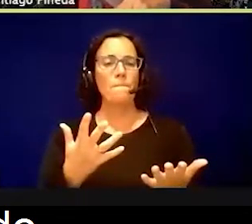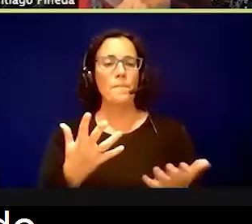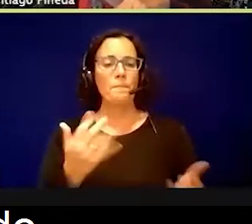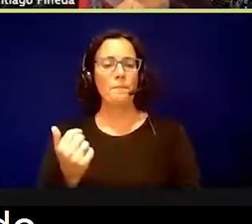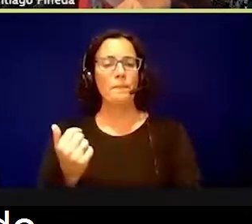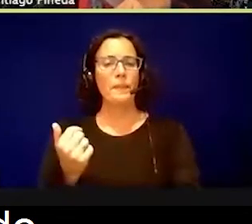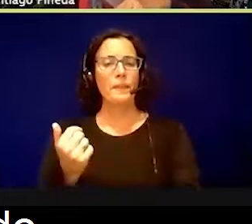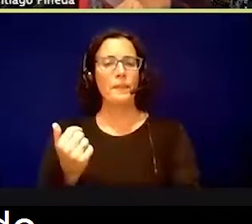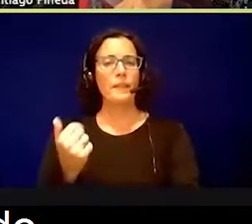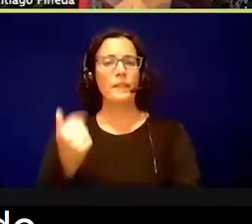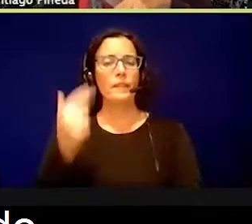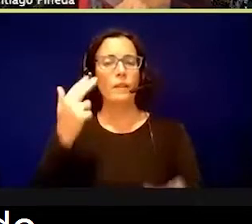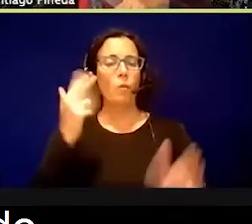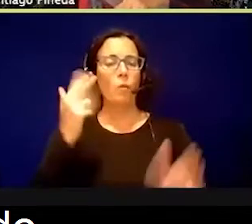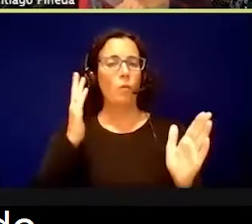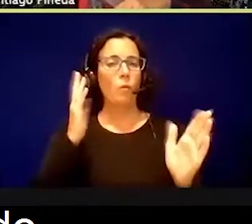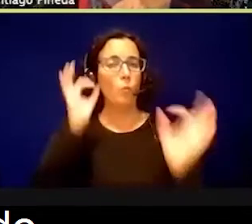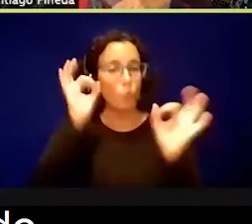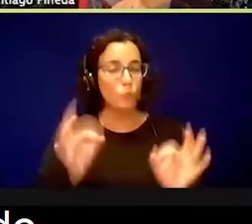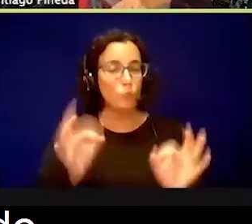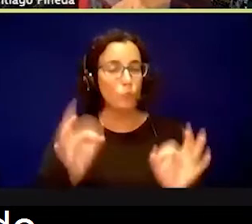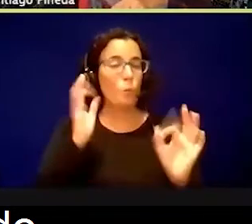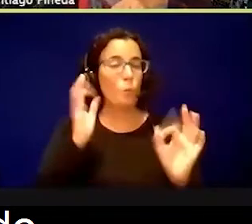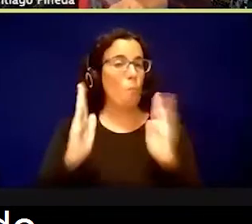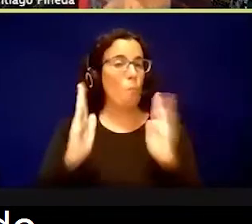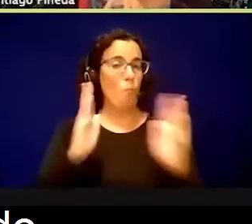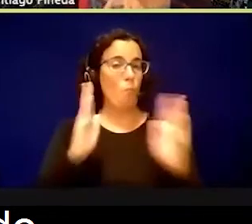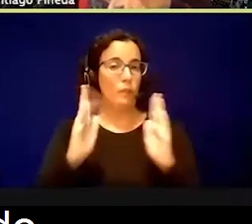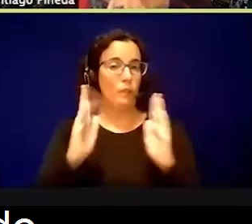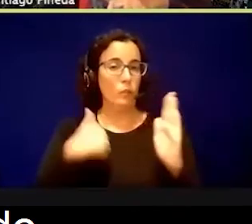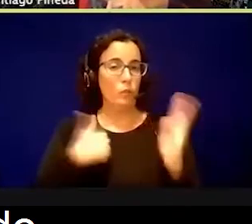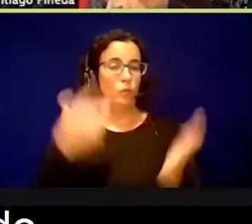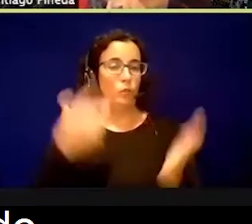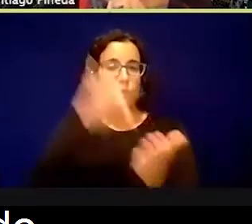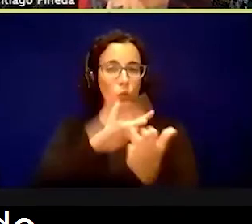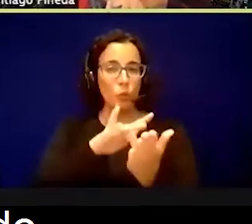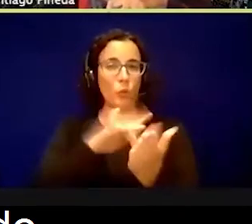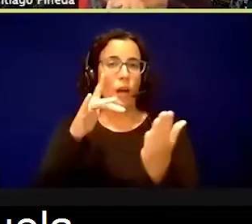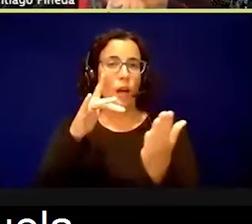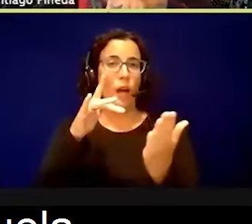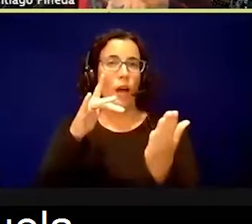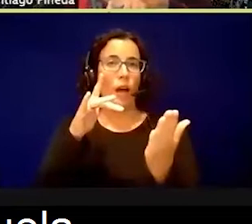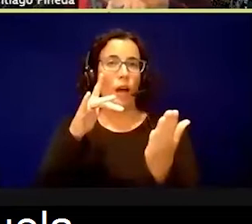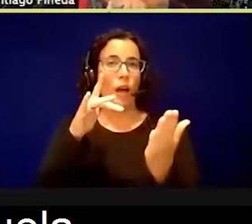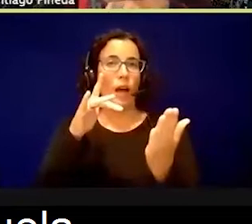un momento donde enfrento un mundo que no fue diseñado para mí.